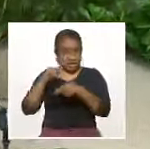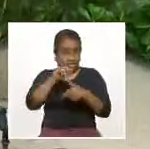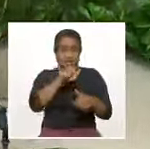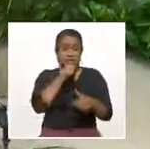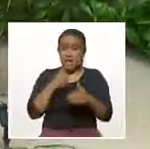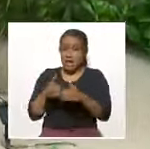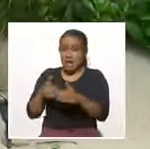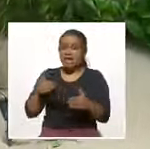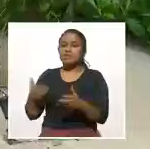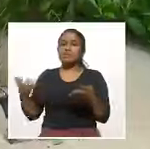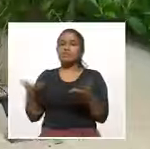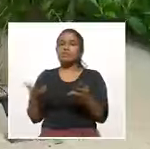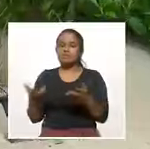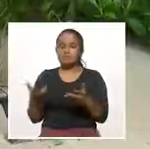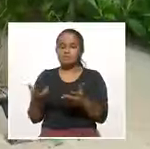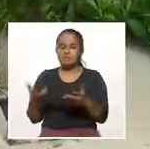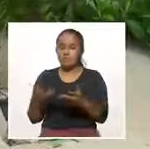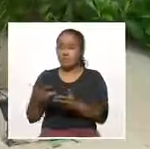huracanes,